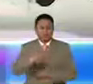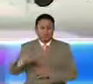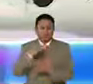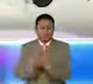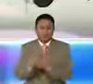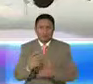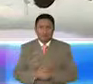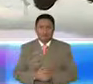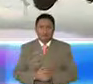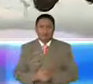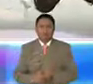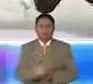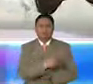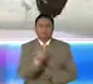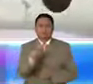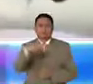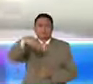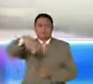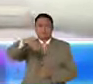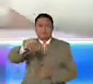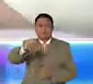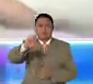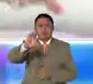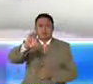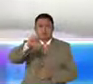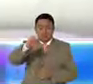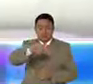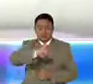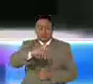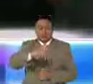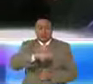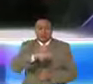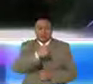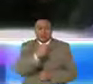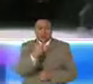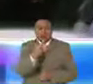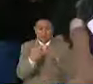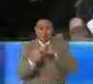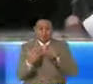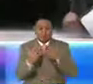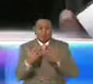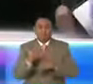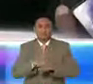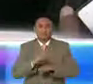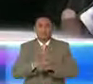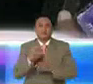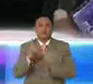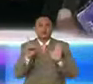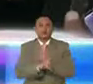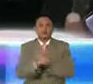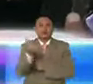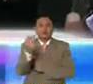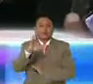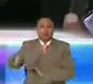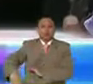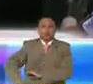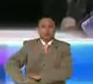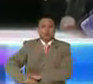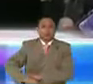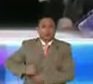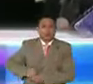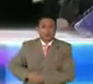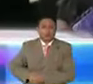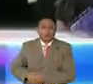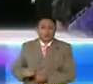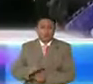Electricidad y Marcelo E. están acusados del delito de lavado de activos. Fiscalía actuó técnica y jurídicamente y pues los